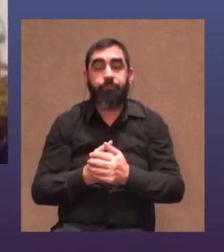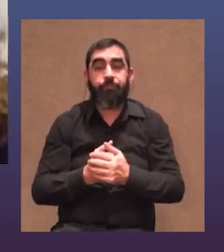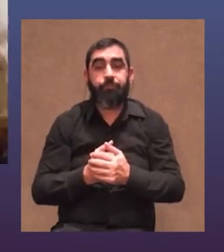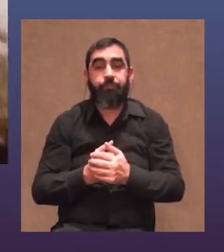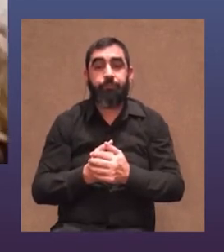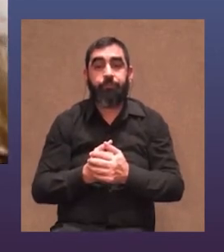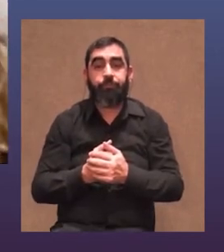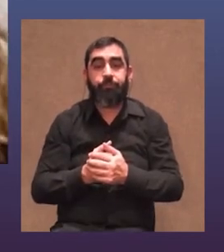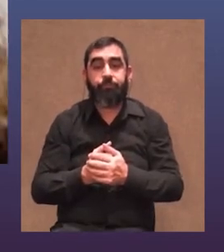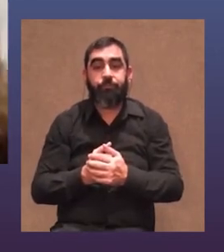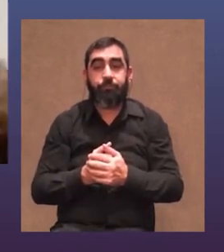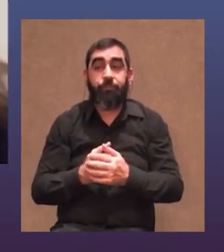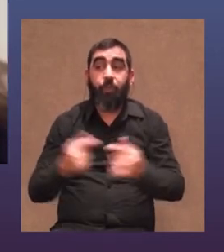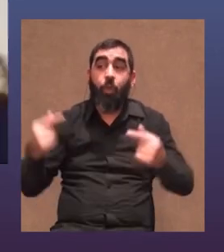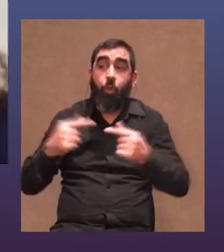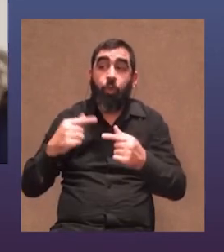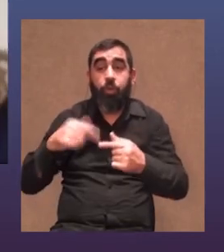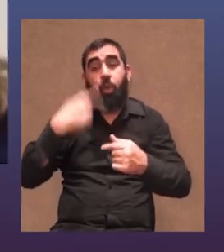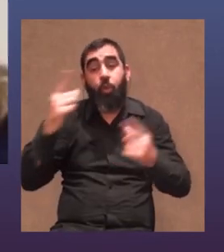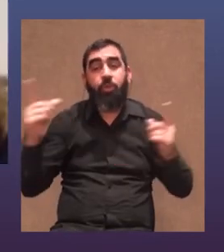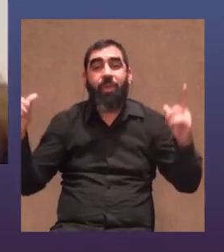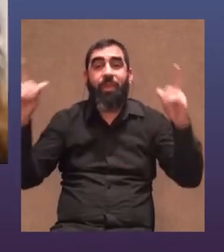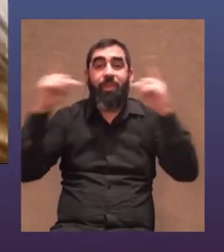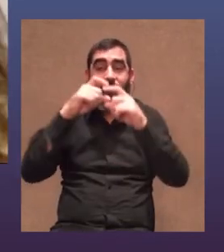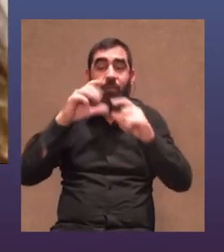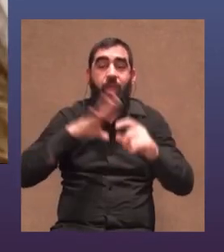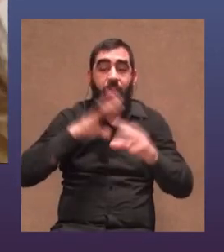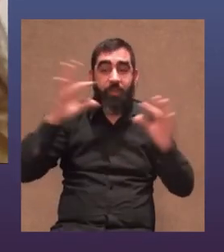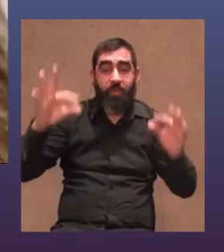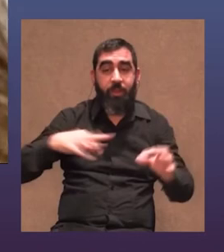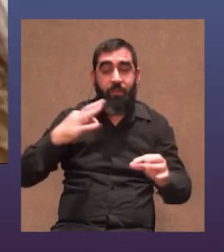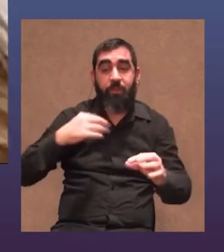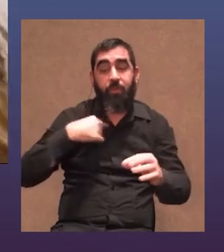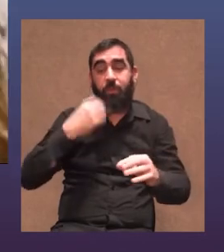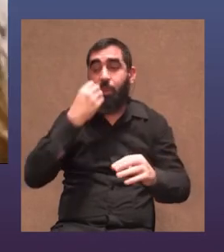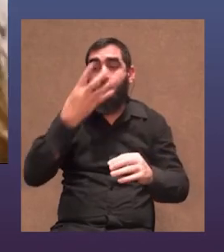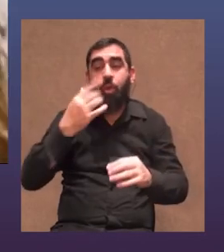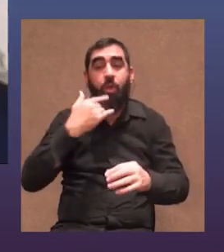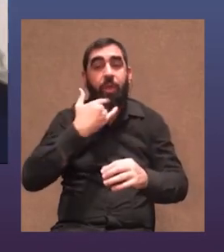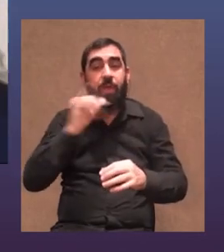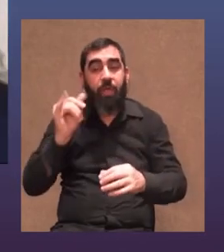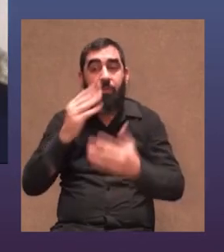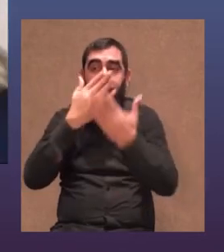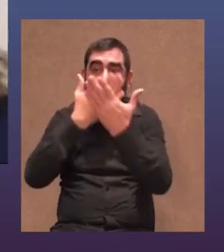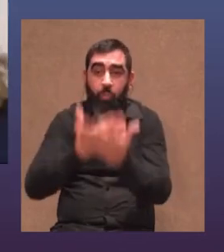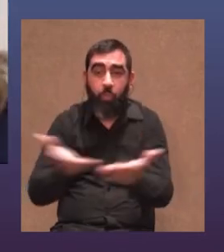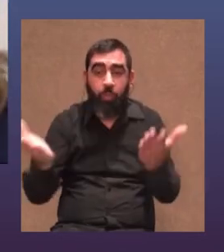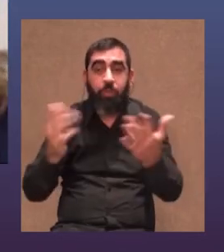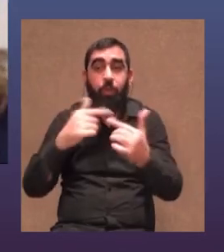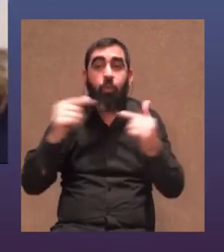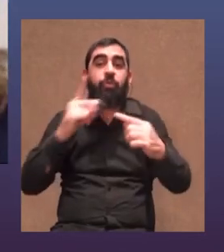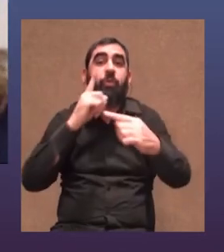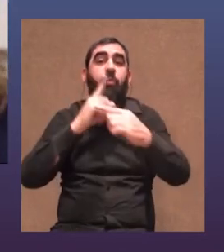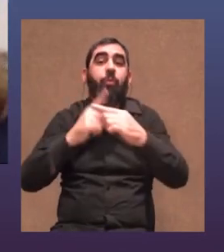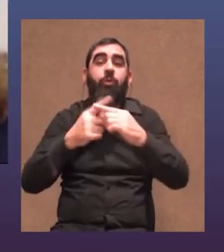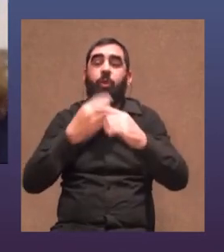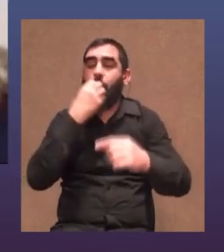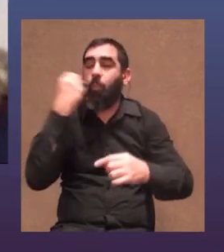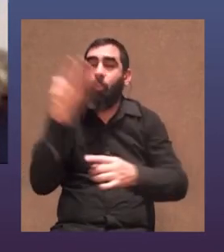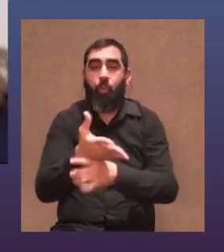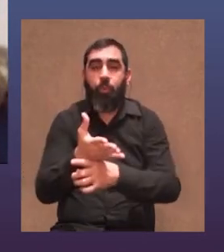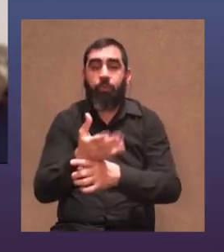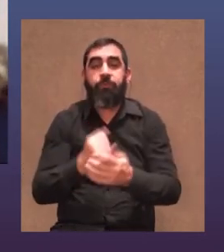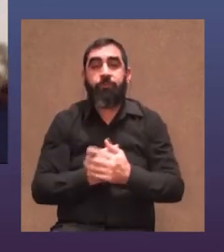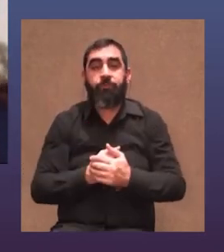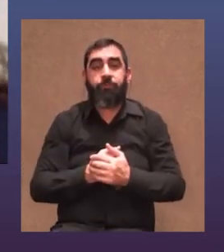frente a un montón de dificultades enormes que también hay. Entonces, bueno, rescatar los buenos ejemplos. Es una formación esencial en el ser